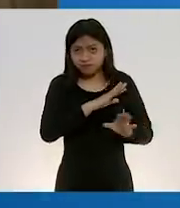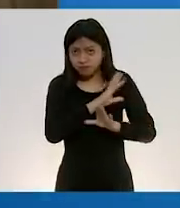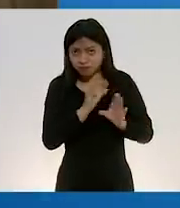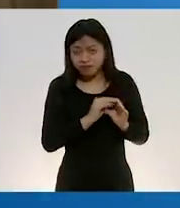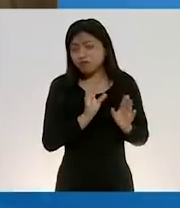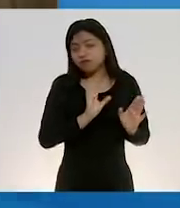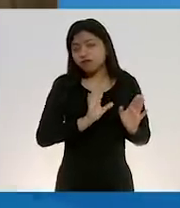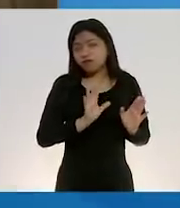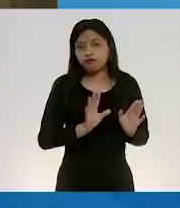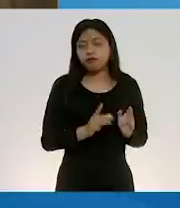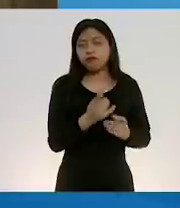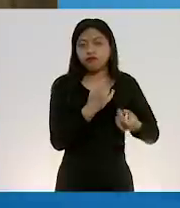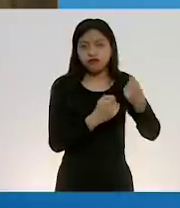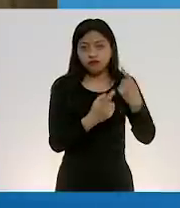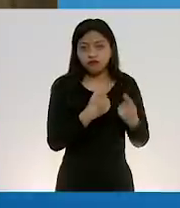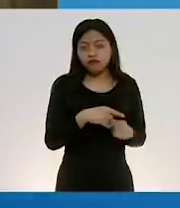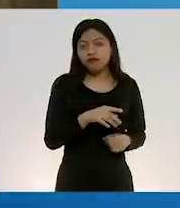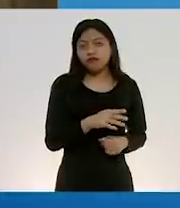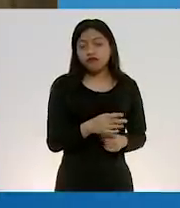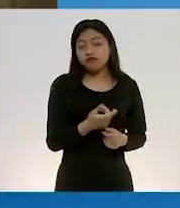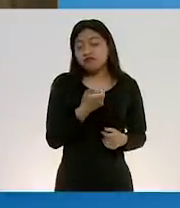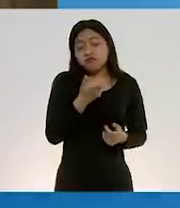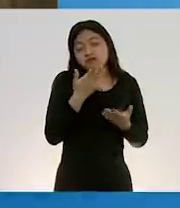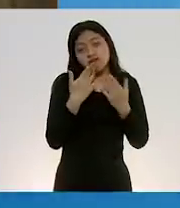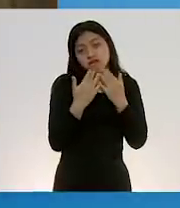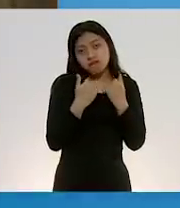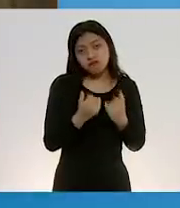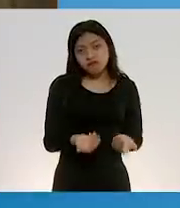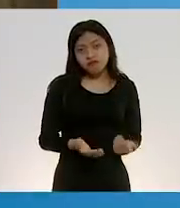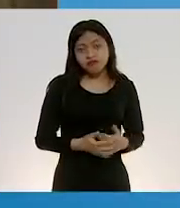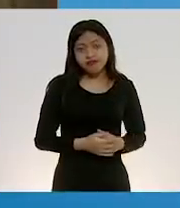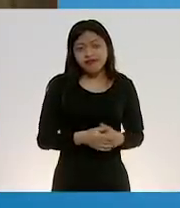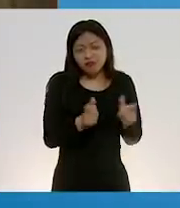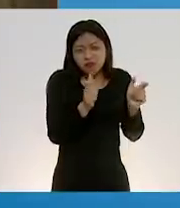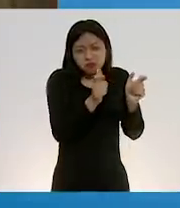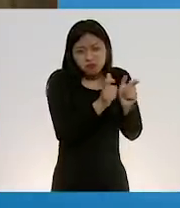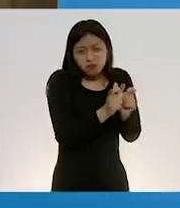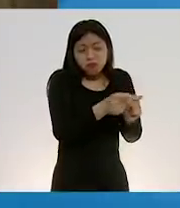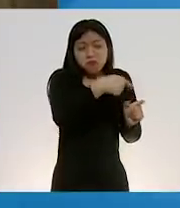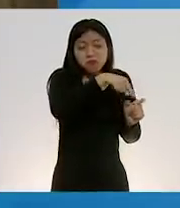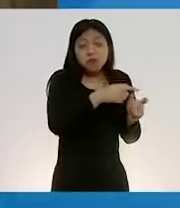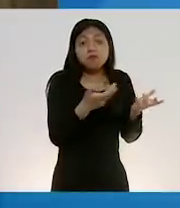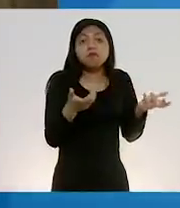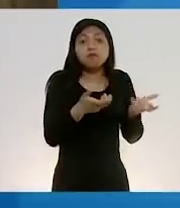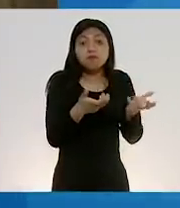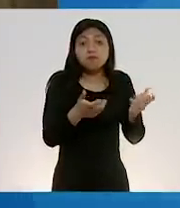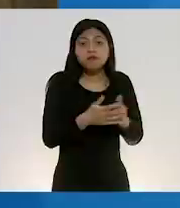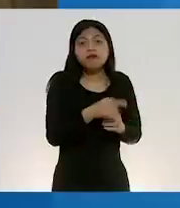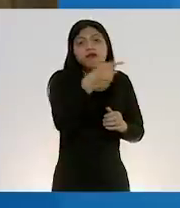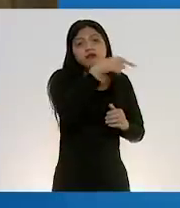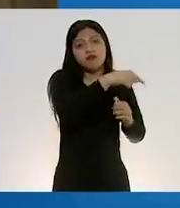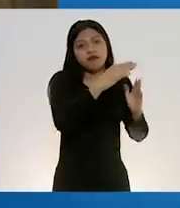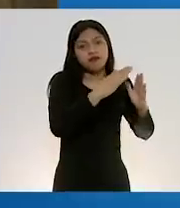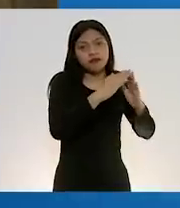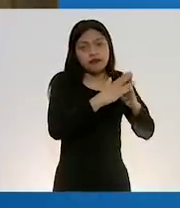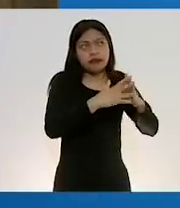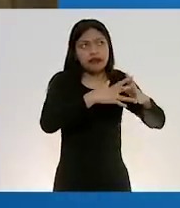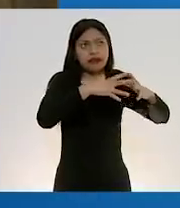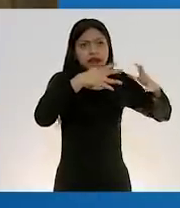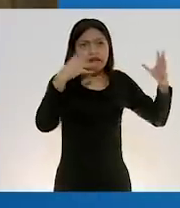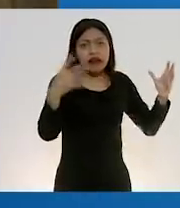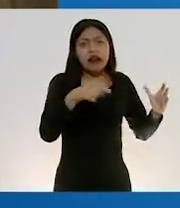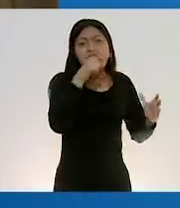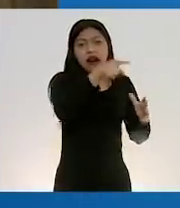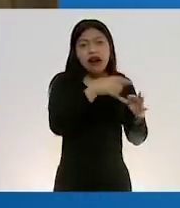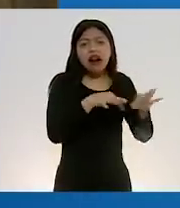la mayoría de los españoles eran pobres. Esos poquitos van a tener unas grandes casas en las cuales viven